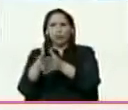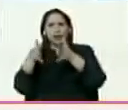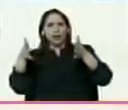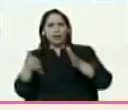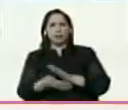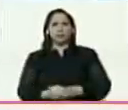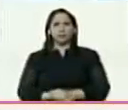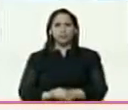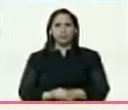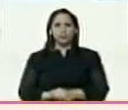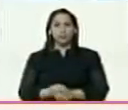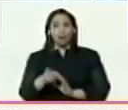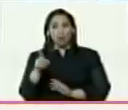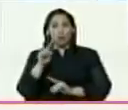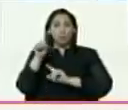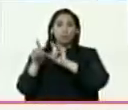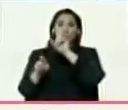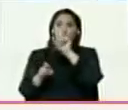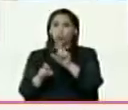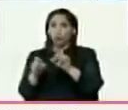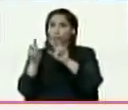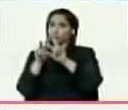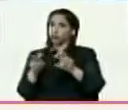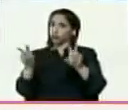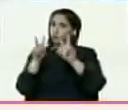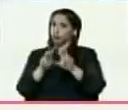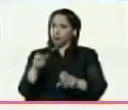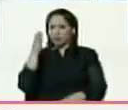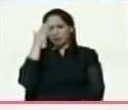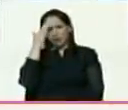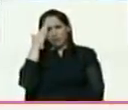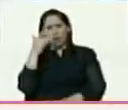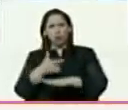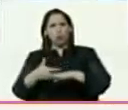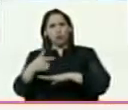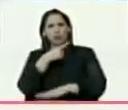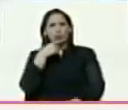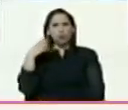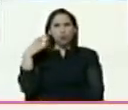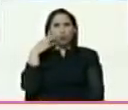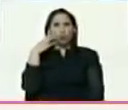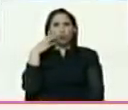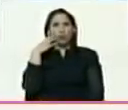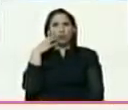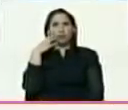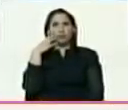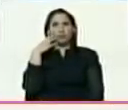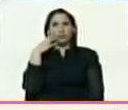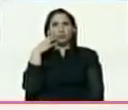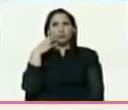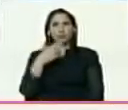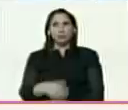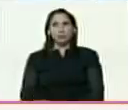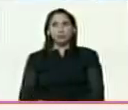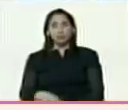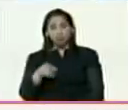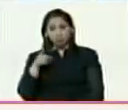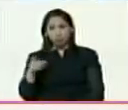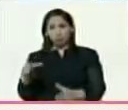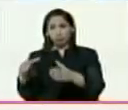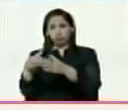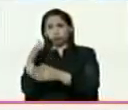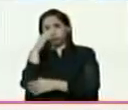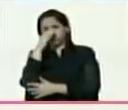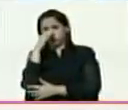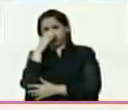y es una hipótesis de investigación sabía el gobierno de iván duque de que estos paramilitares